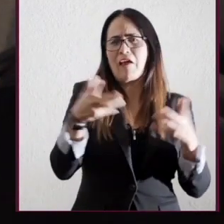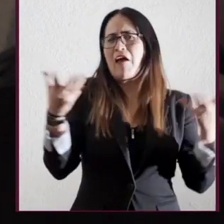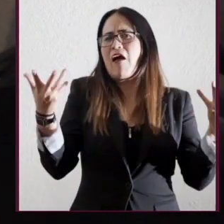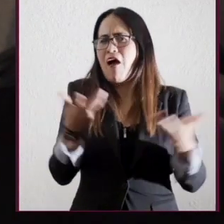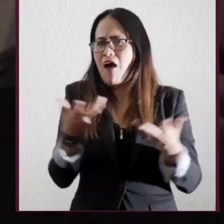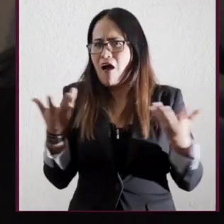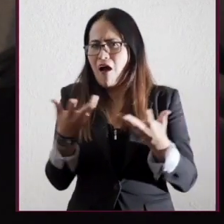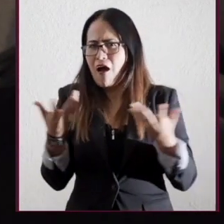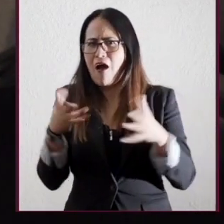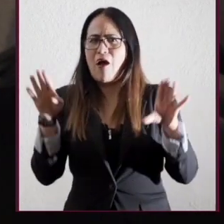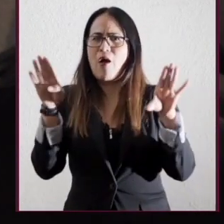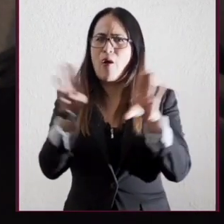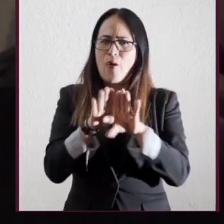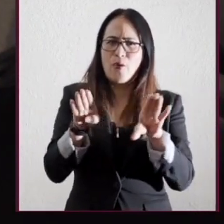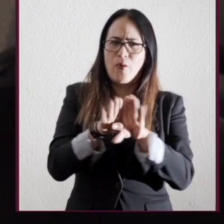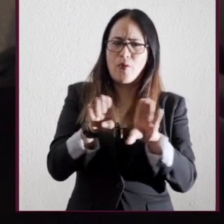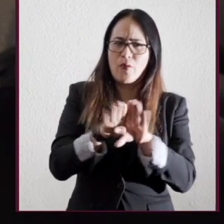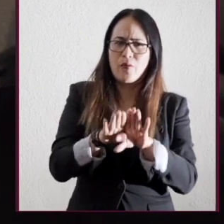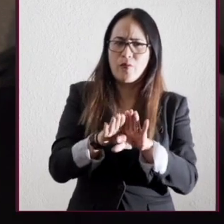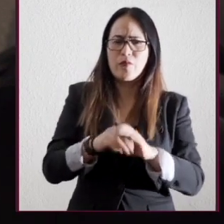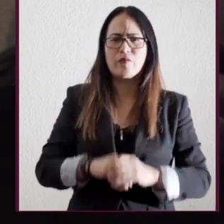través de la